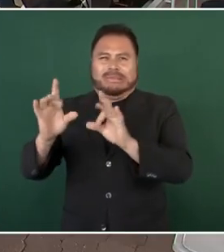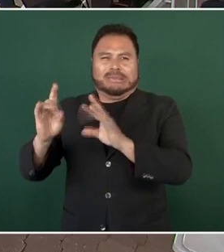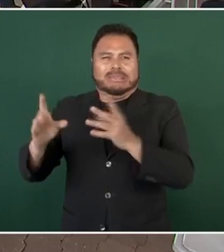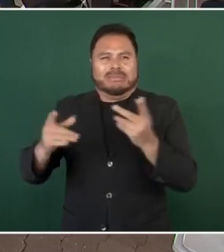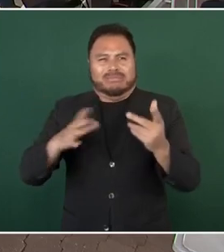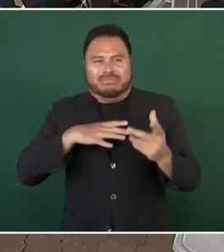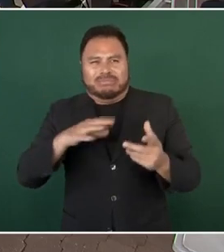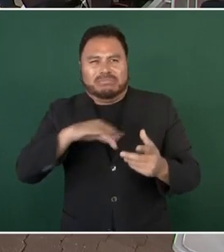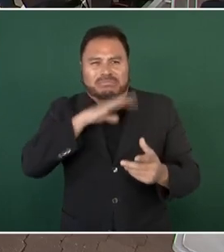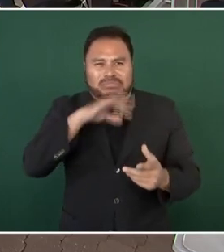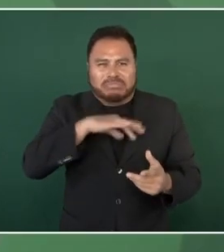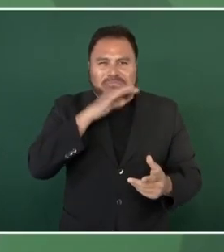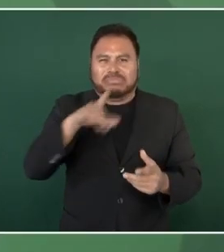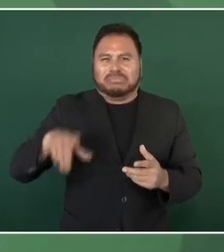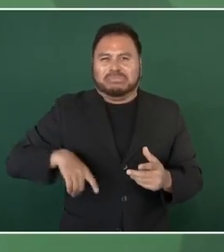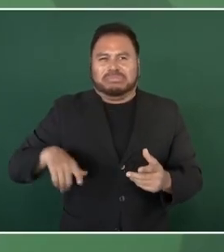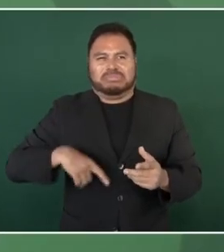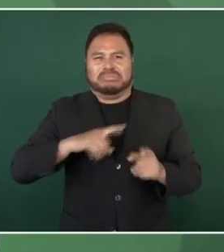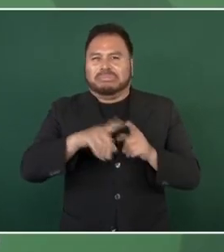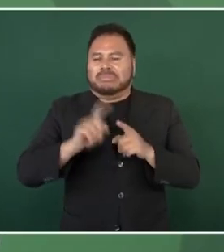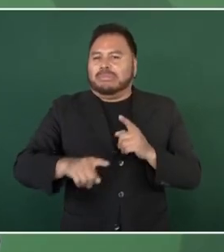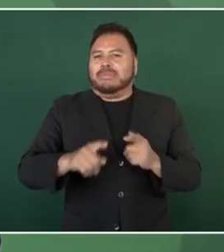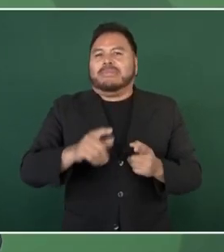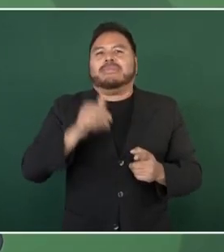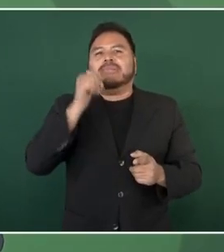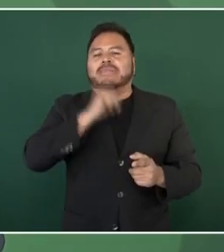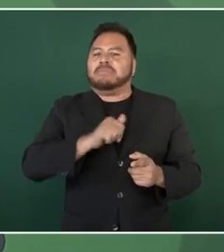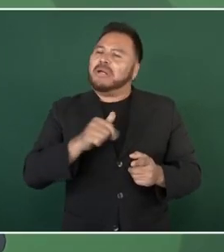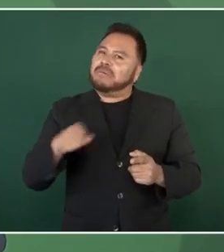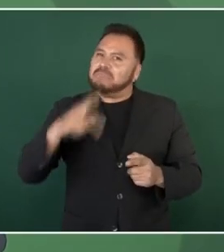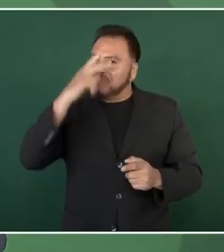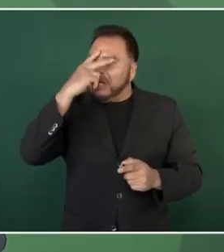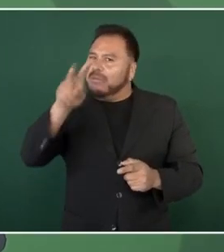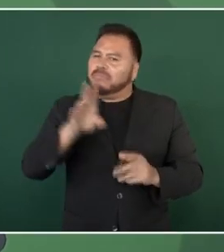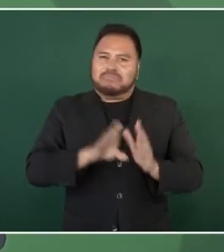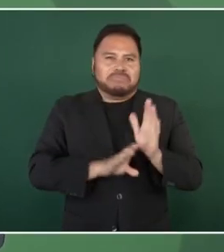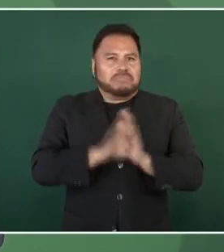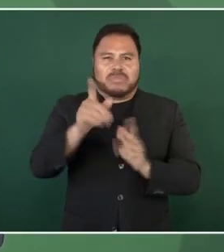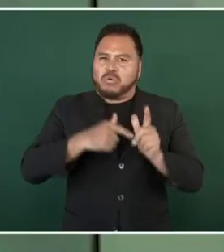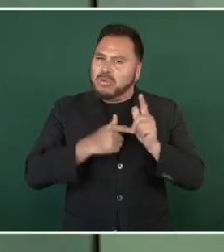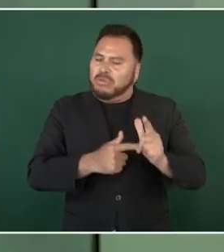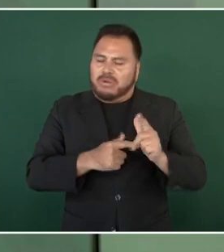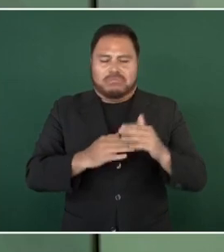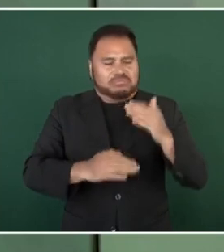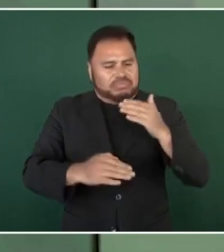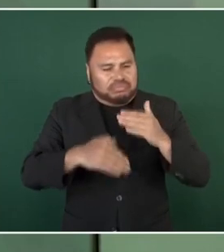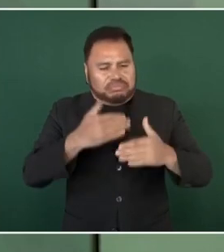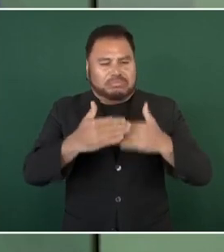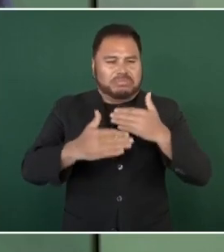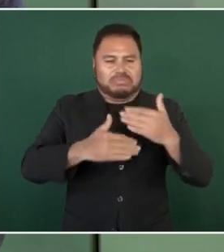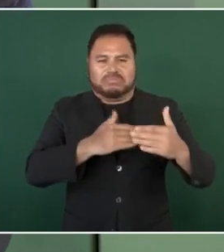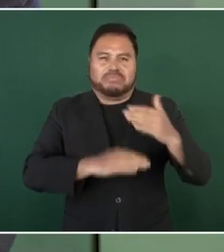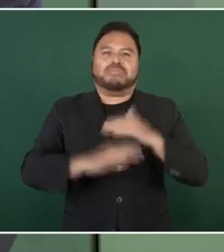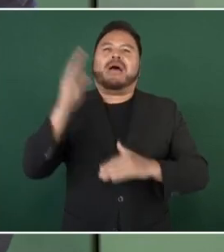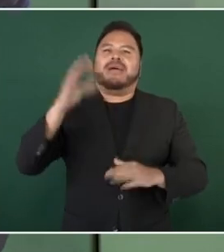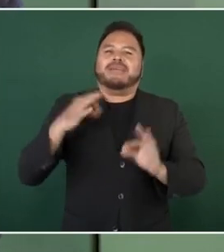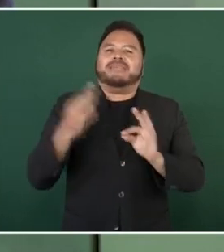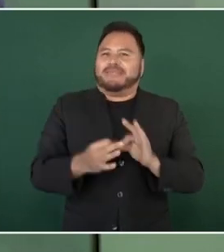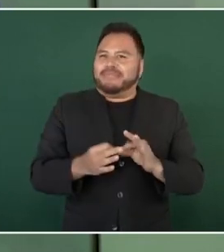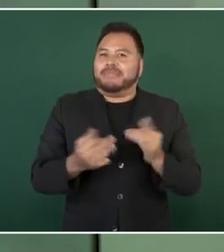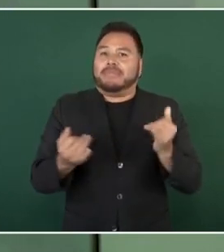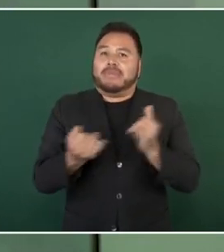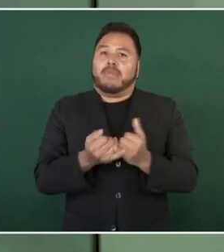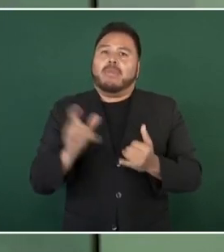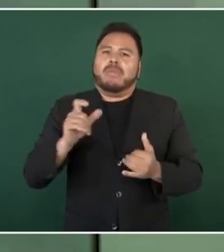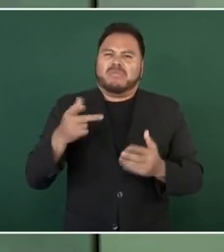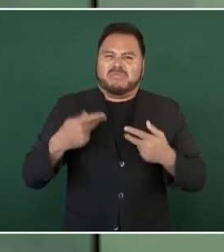corrupción, y siempre nuestro país sale adelante. El flagelo de la violencia,